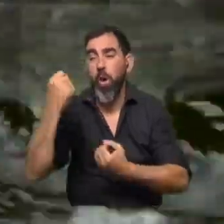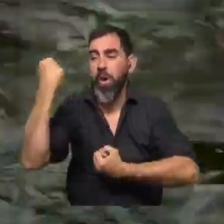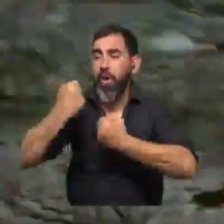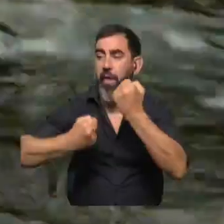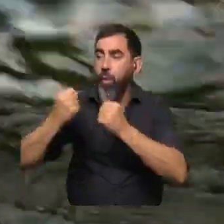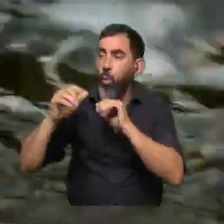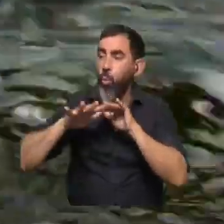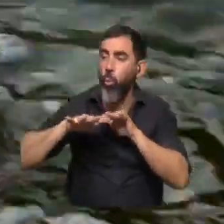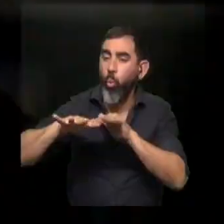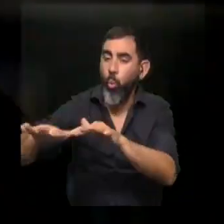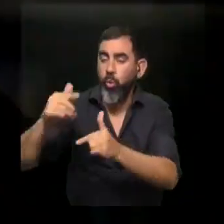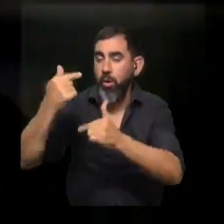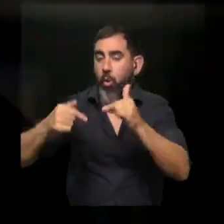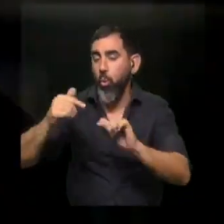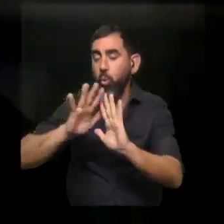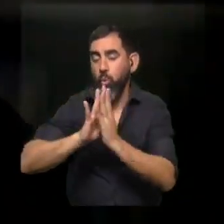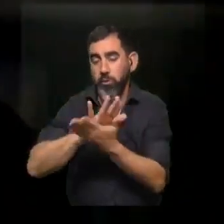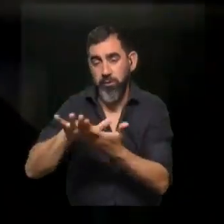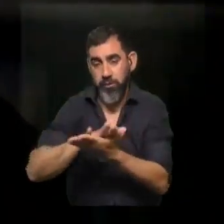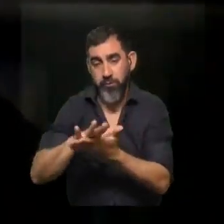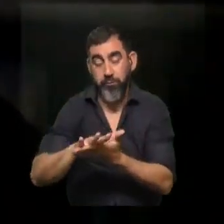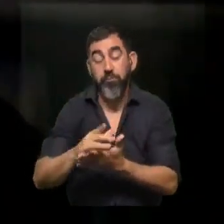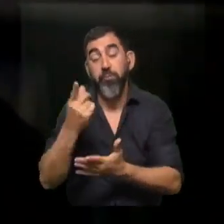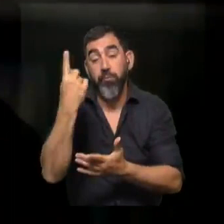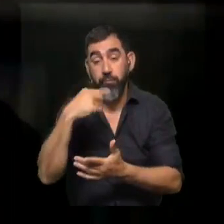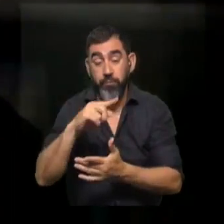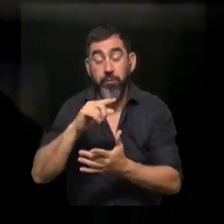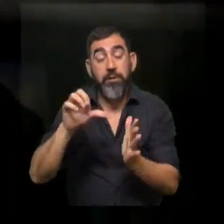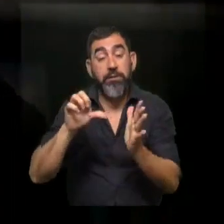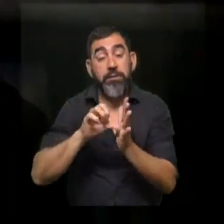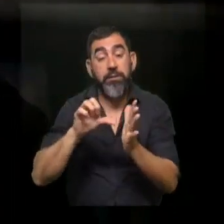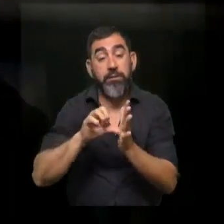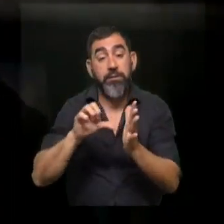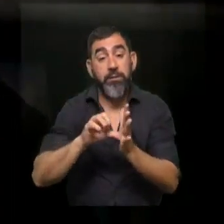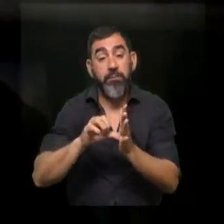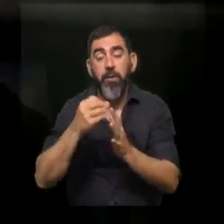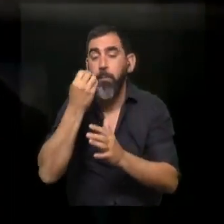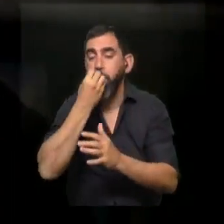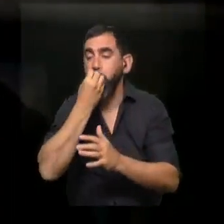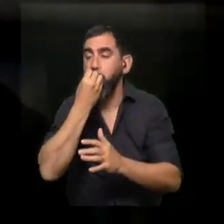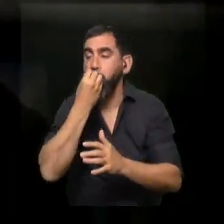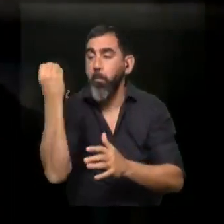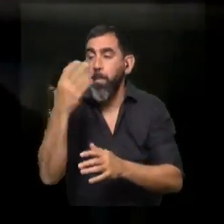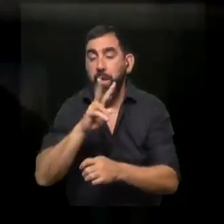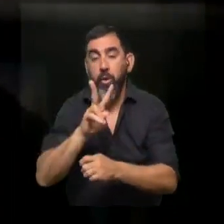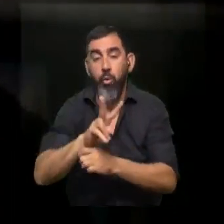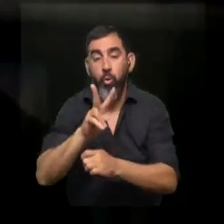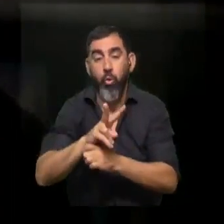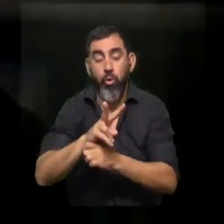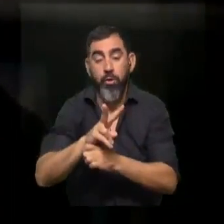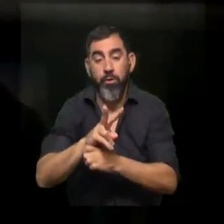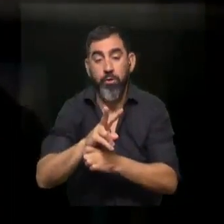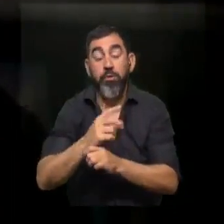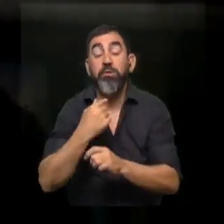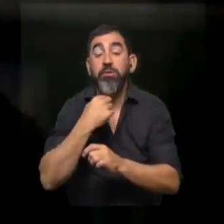industriales ni urbanos a lo largo de su curso. Eso hace que sea uno de los sistemas mejores conservados, si se quiere, de la región y nos